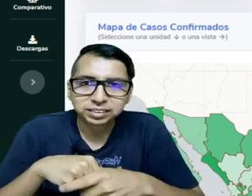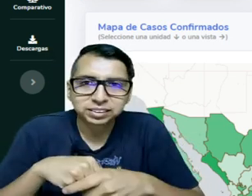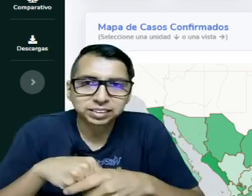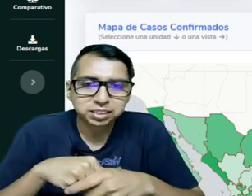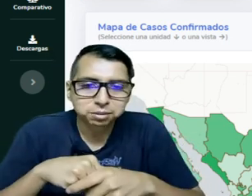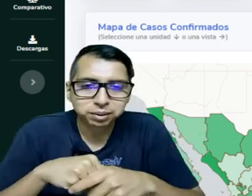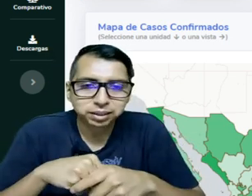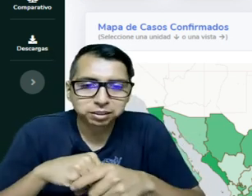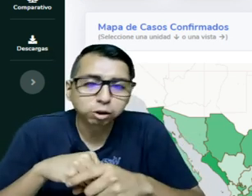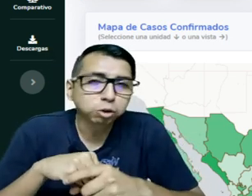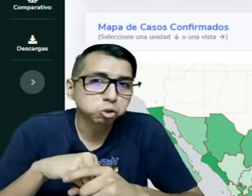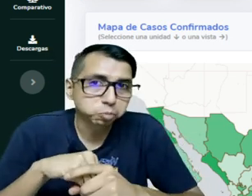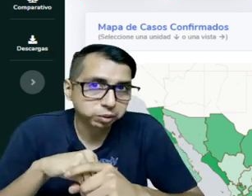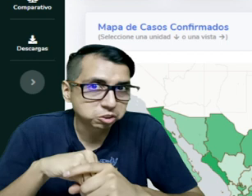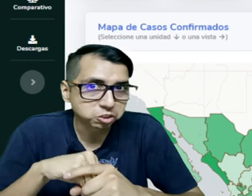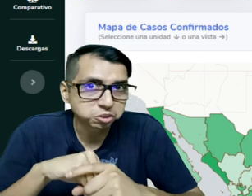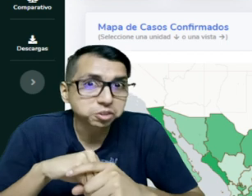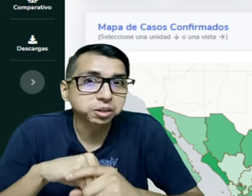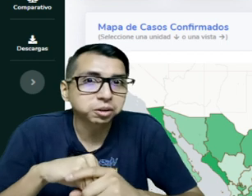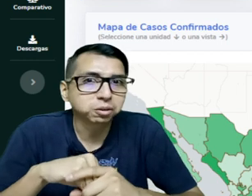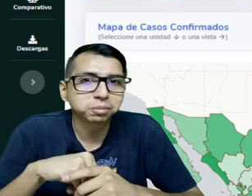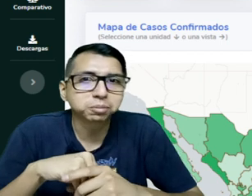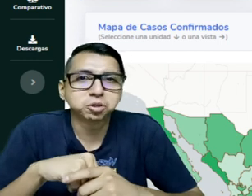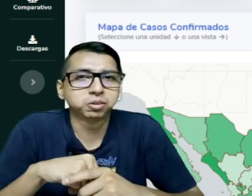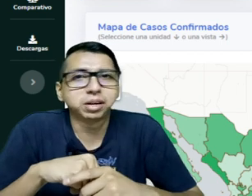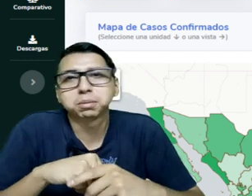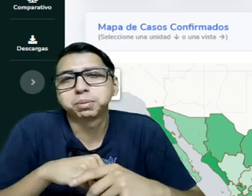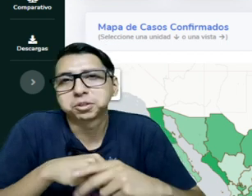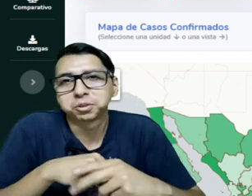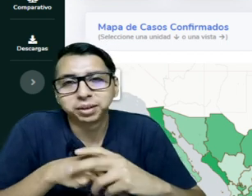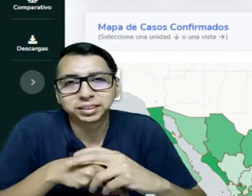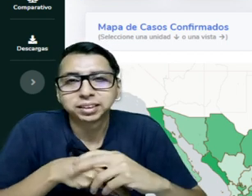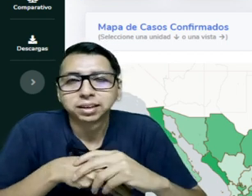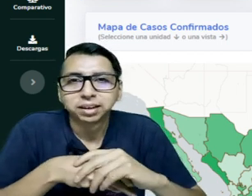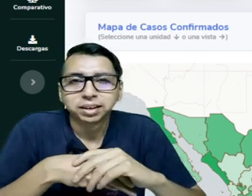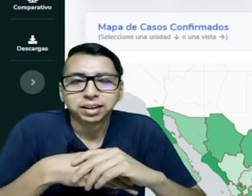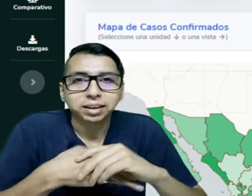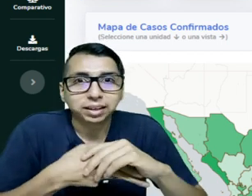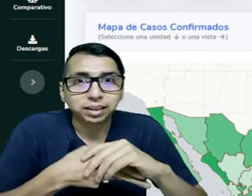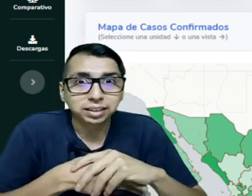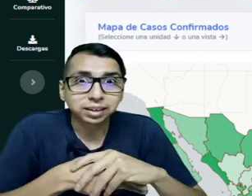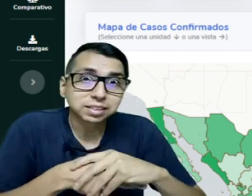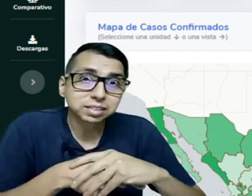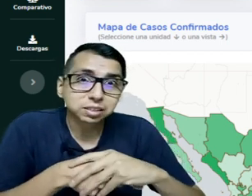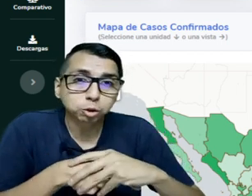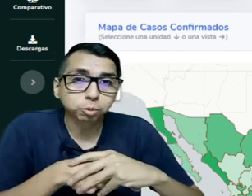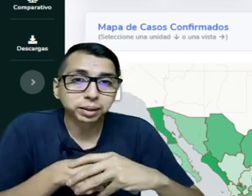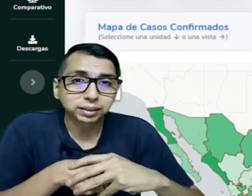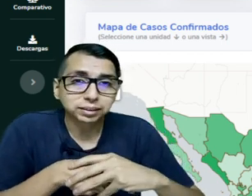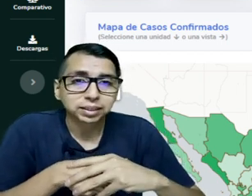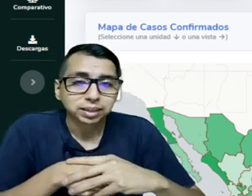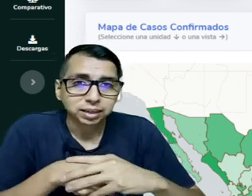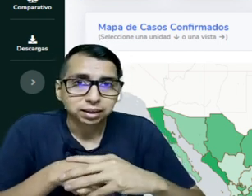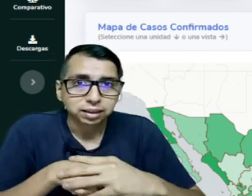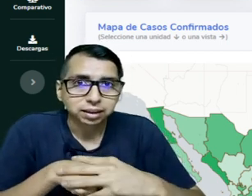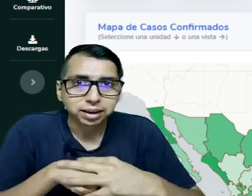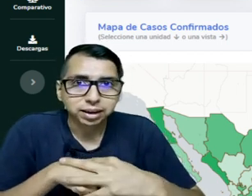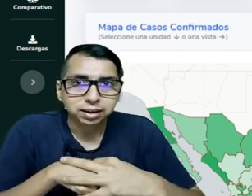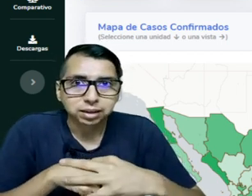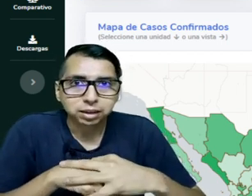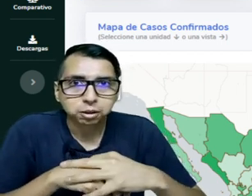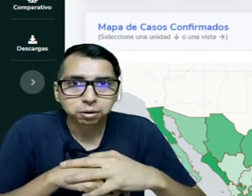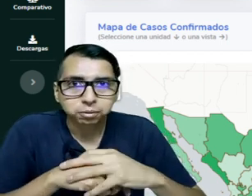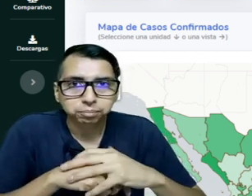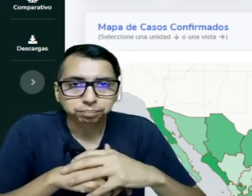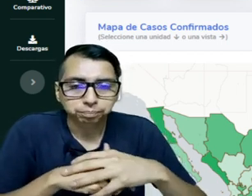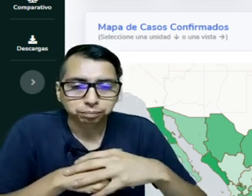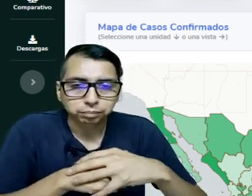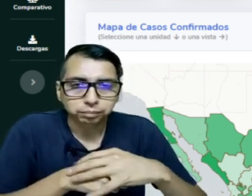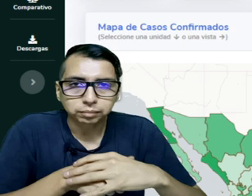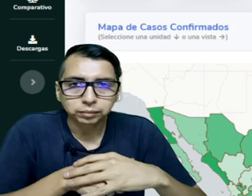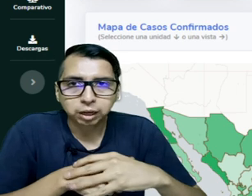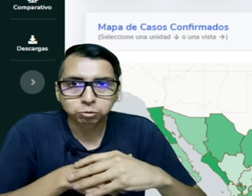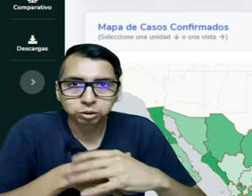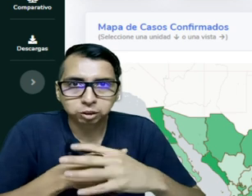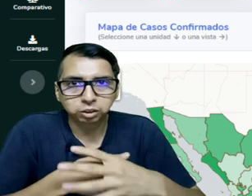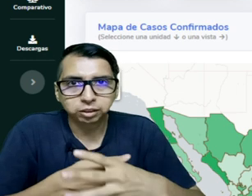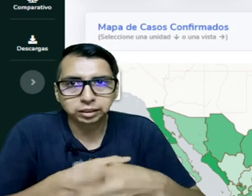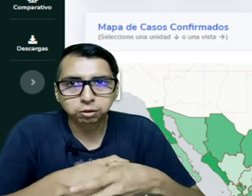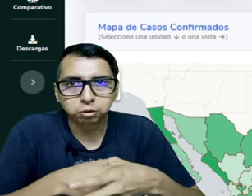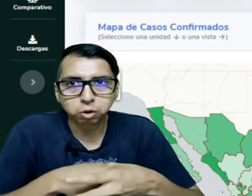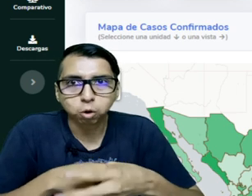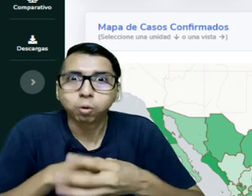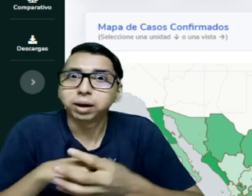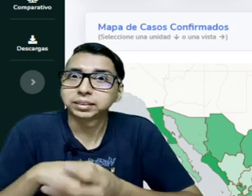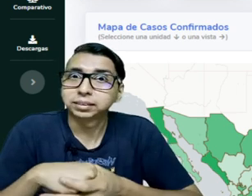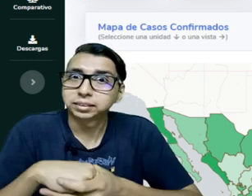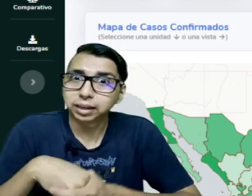16.000 que son los sospechosos recordemos son las personas que tienen síntomas y han ido a un